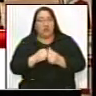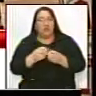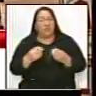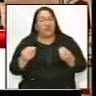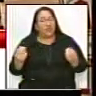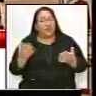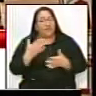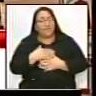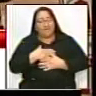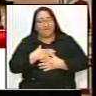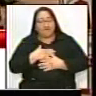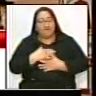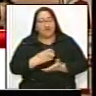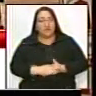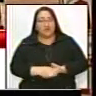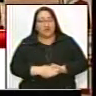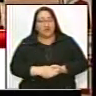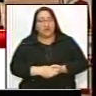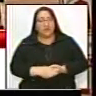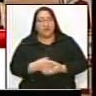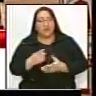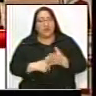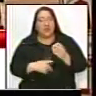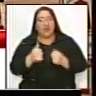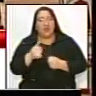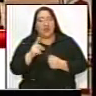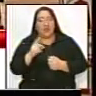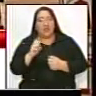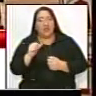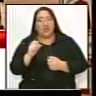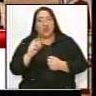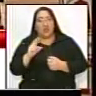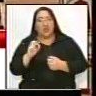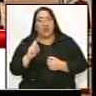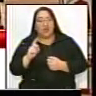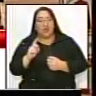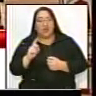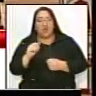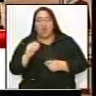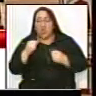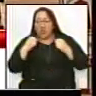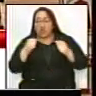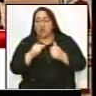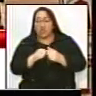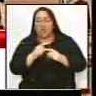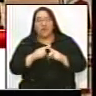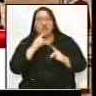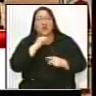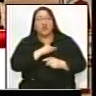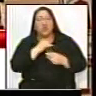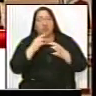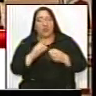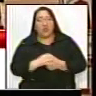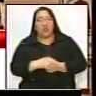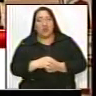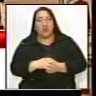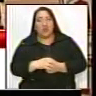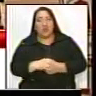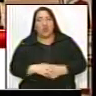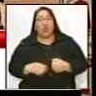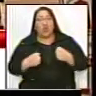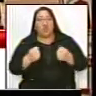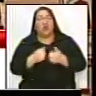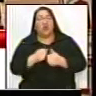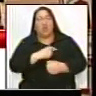mucha pena que ADESODER lucha con las instituciones públicas, lucha con el